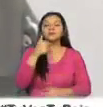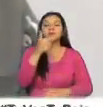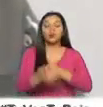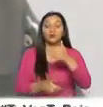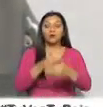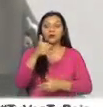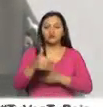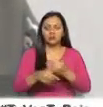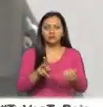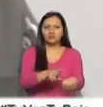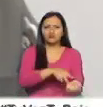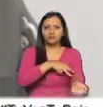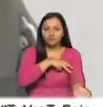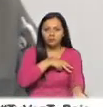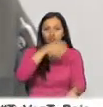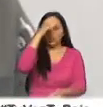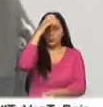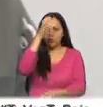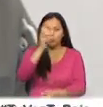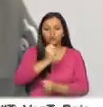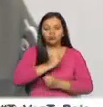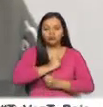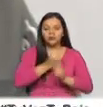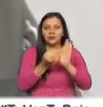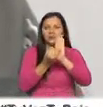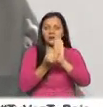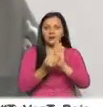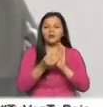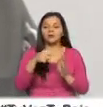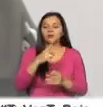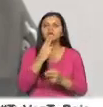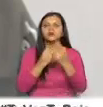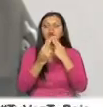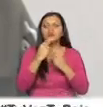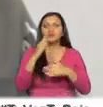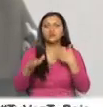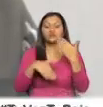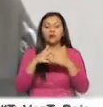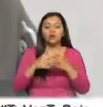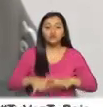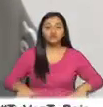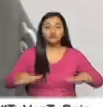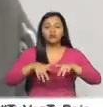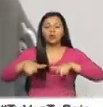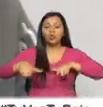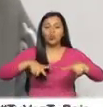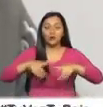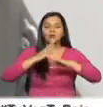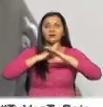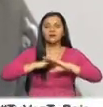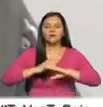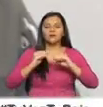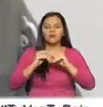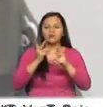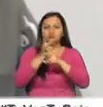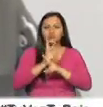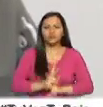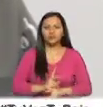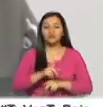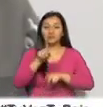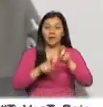los saberes culturales, donde las tradiciones y los sabores de cada territorio se defiendan y se protejan,